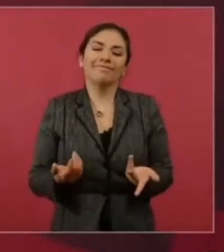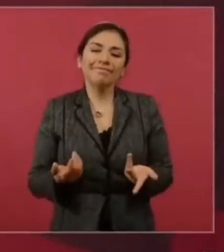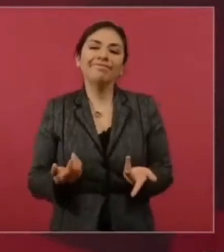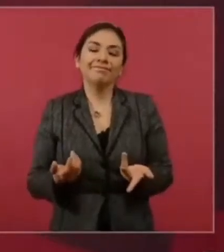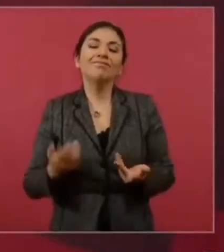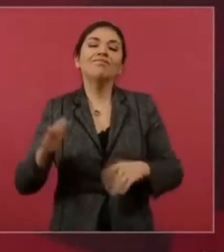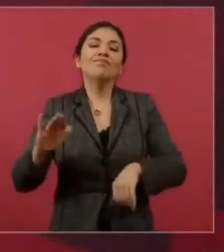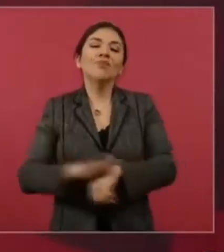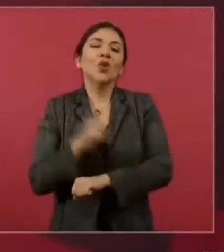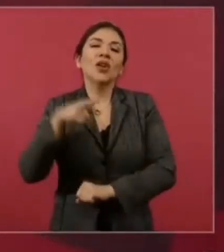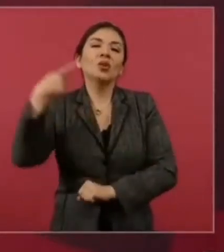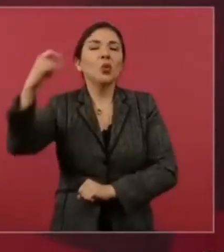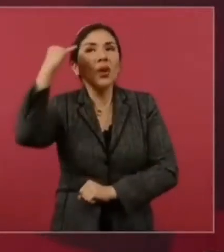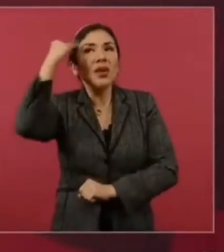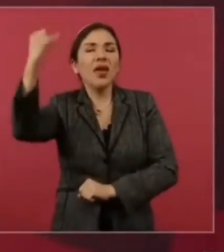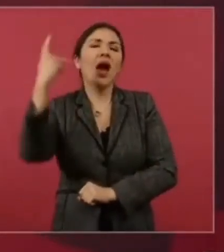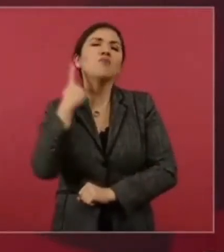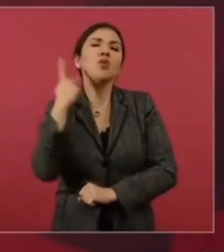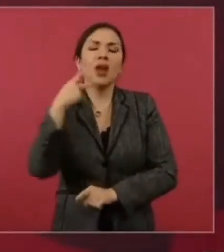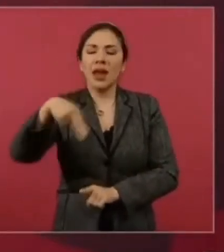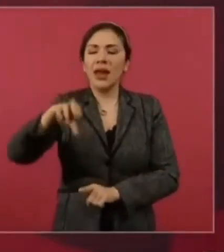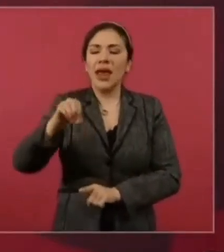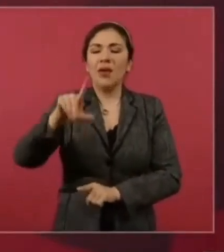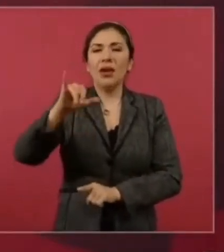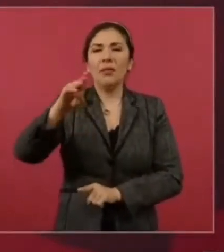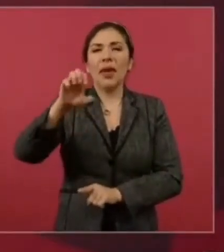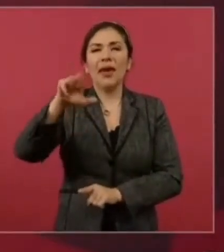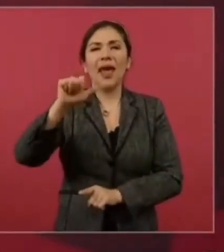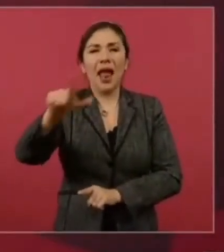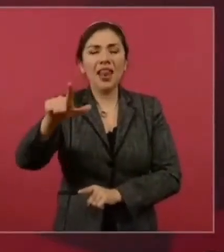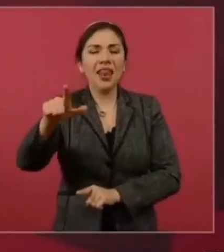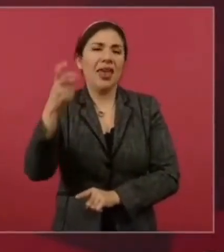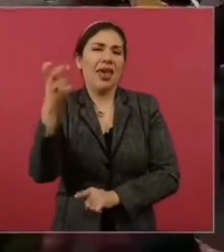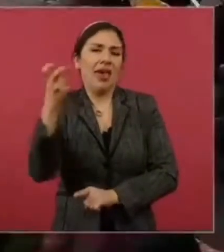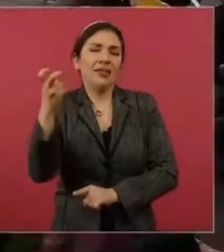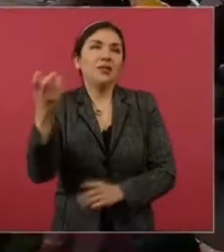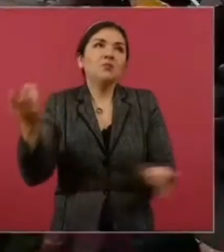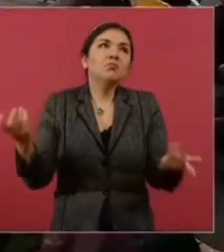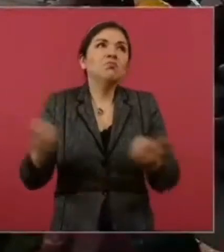Porque las políticas neoliberales en esta materia